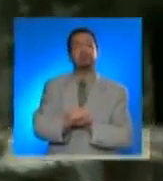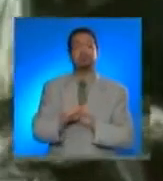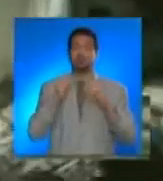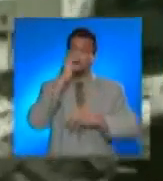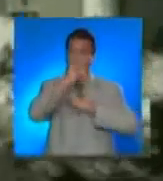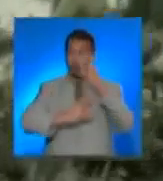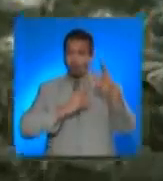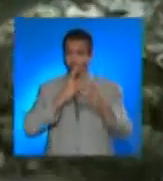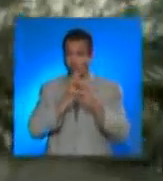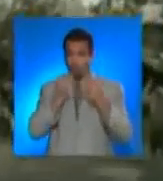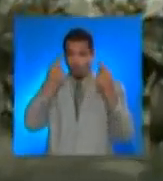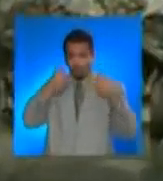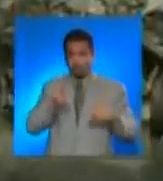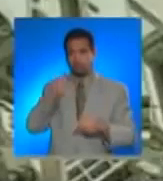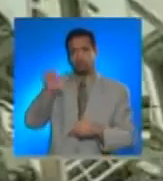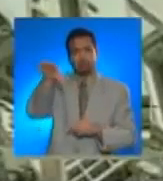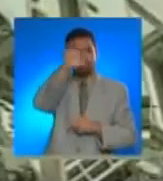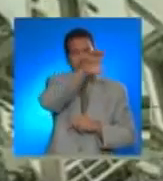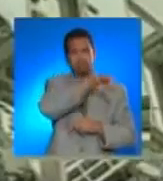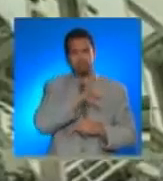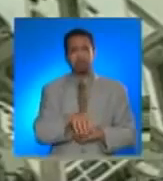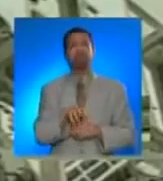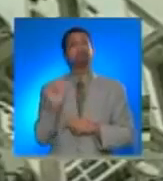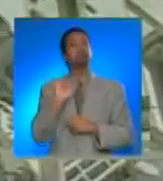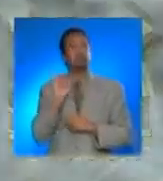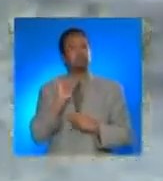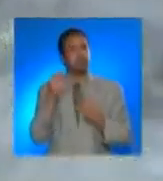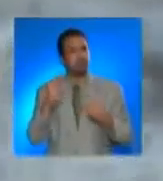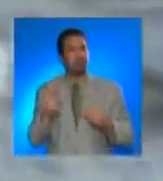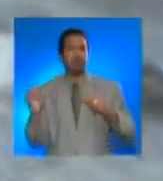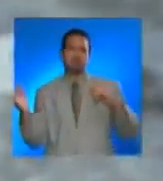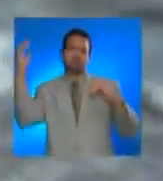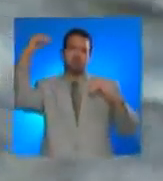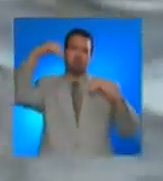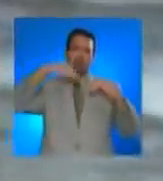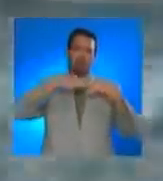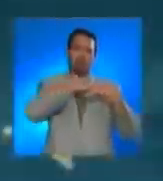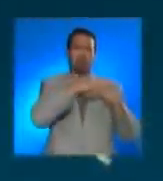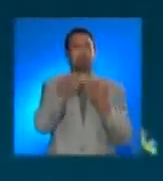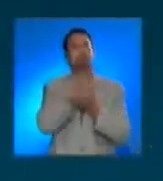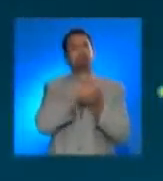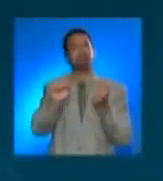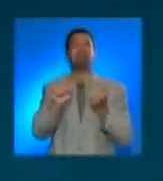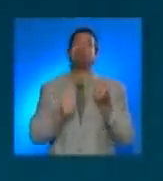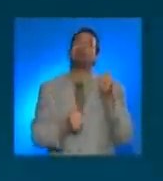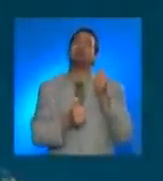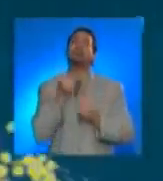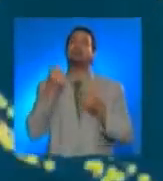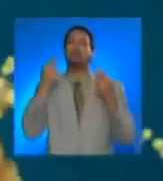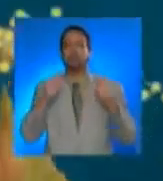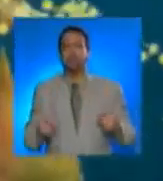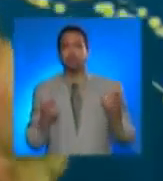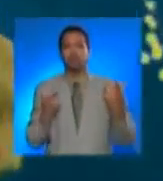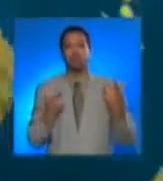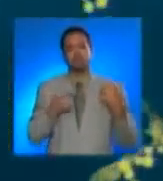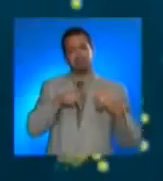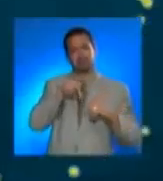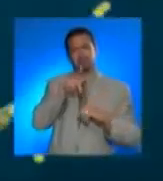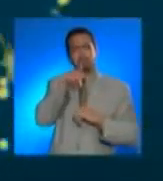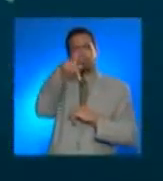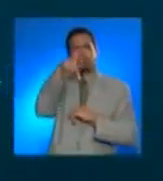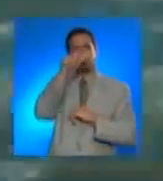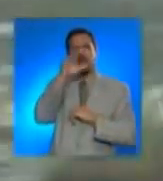en el lecho marino. La mayoría de las fallas son alongadas y esto trae como consecuencia que la energía del tsunami generado